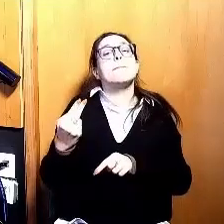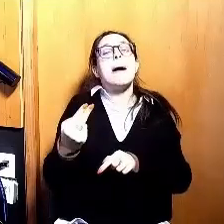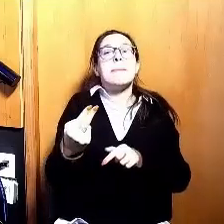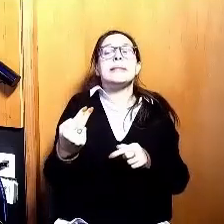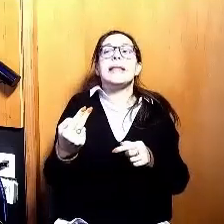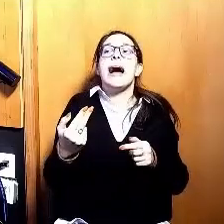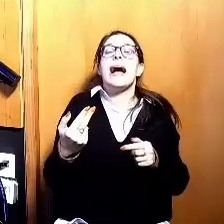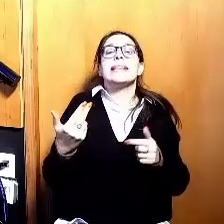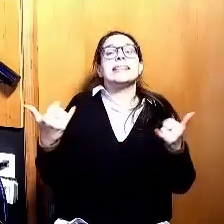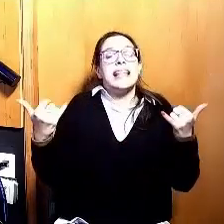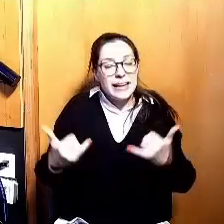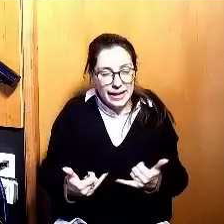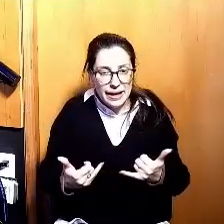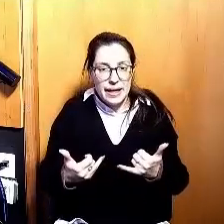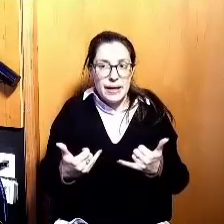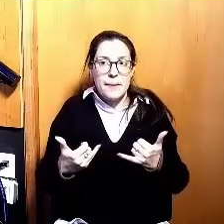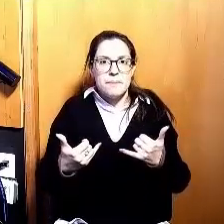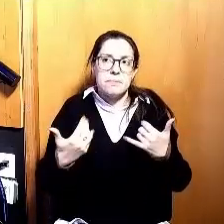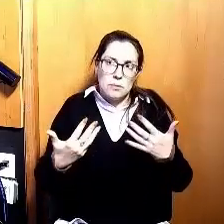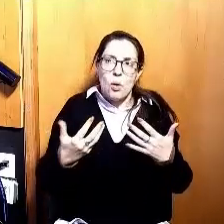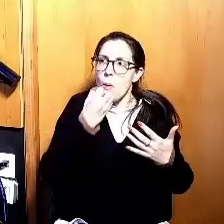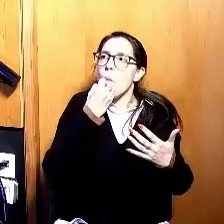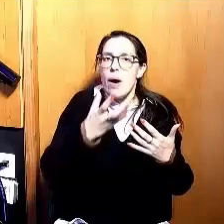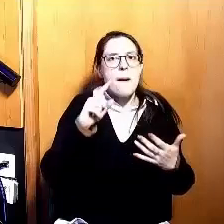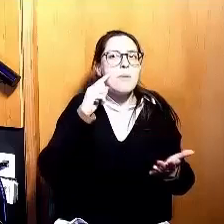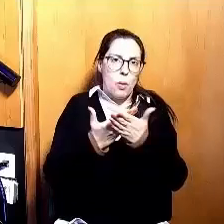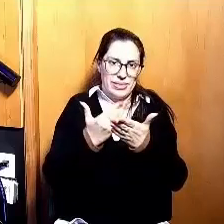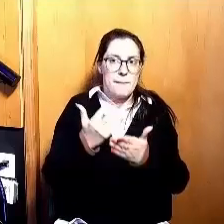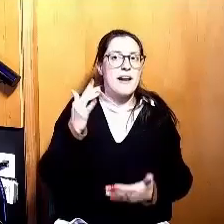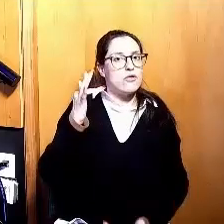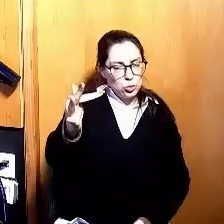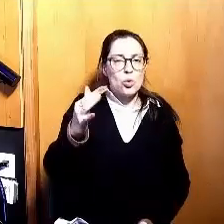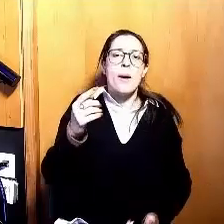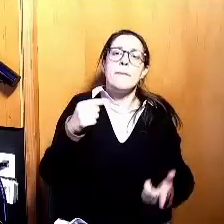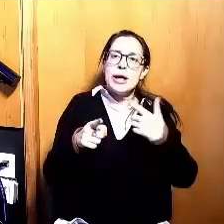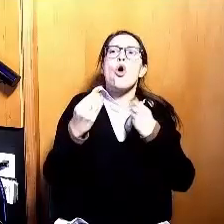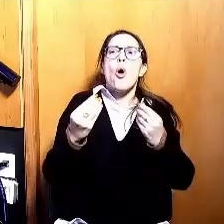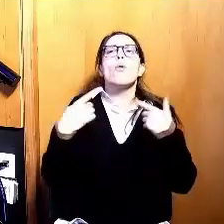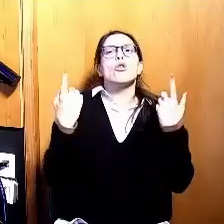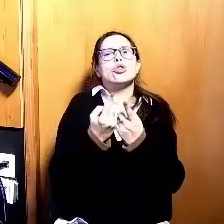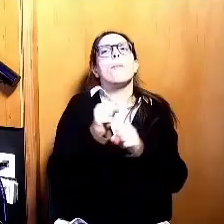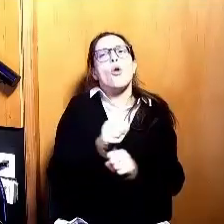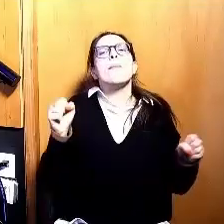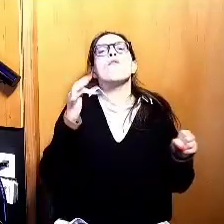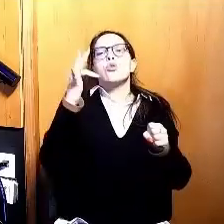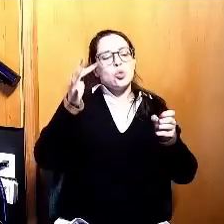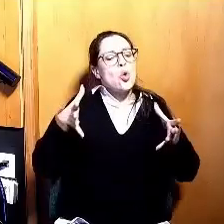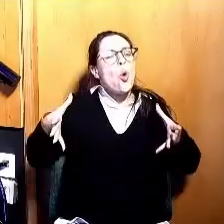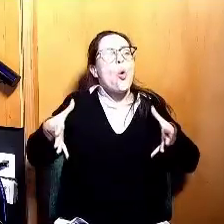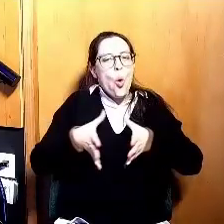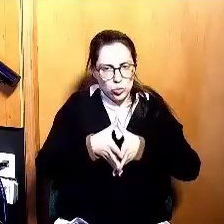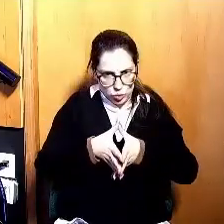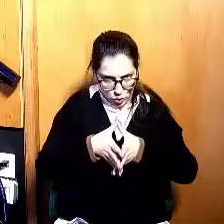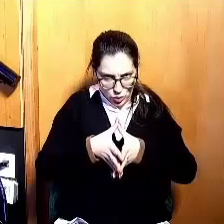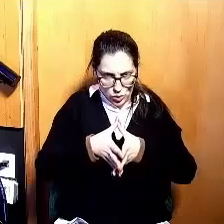una agenda lo suficientemente resistente para el futuro, pero cómo podemos crear futuros colectivos a partir de estos procesos.